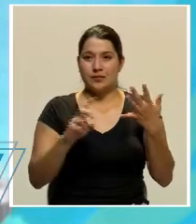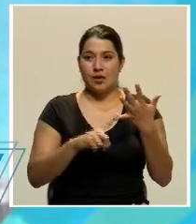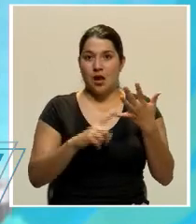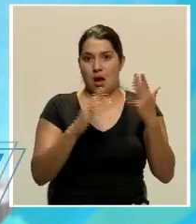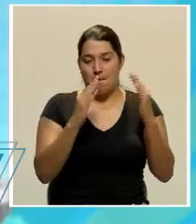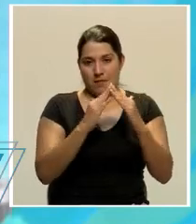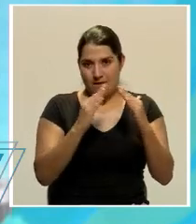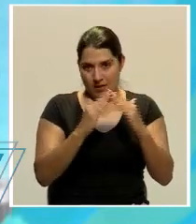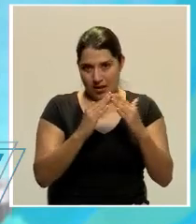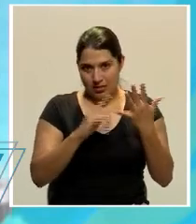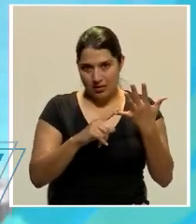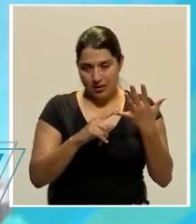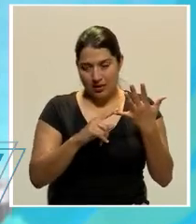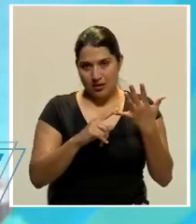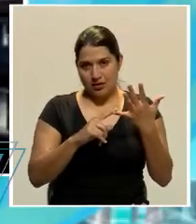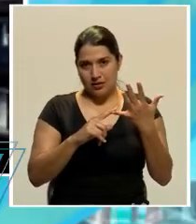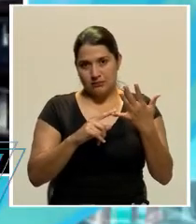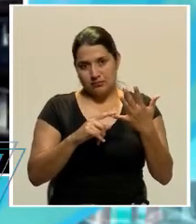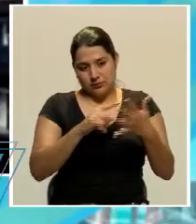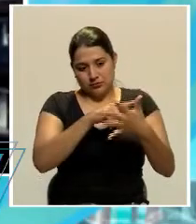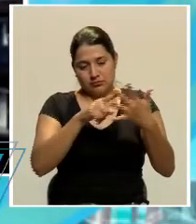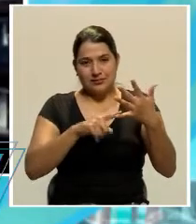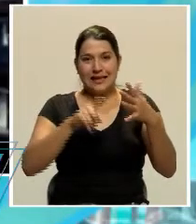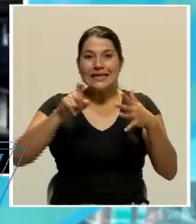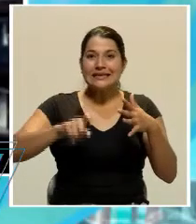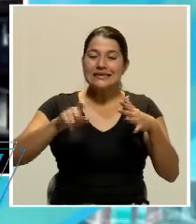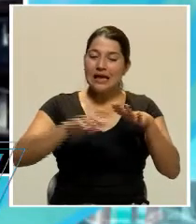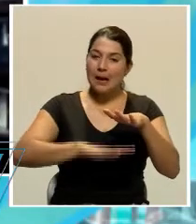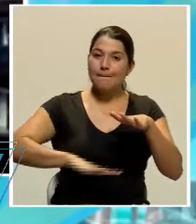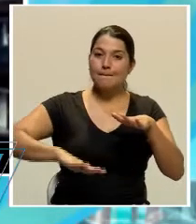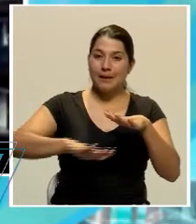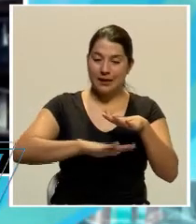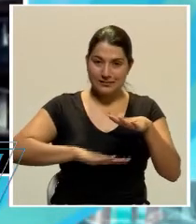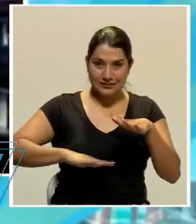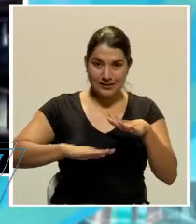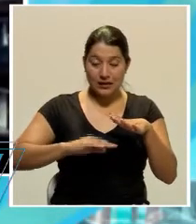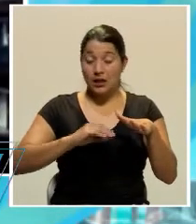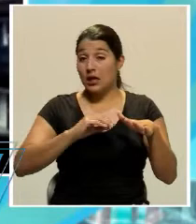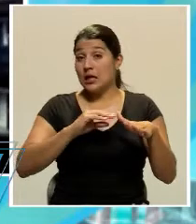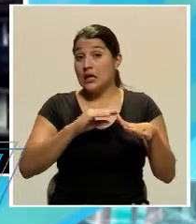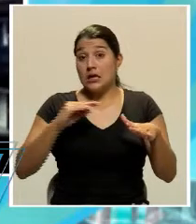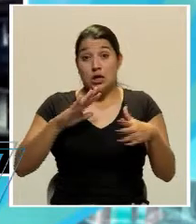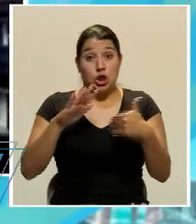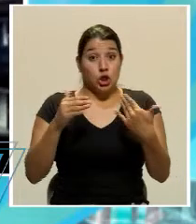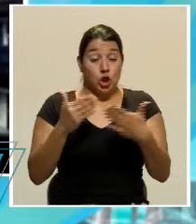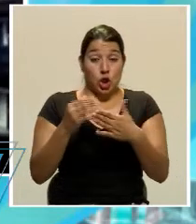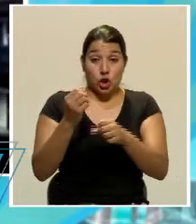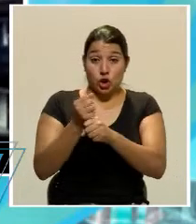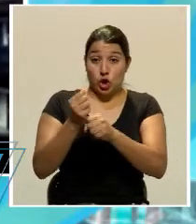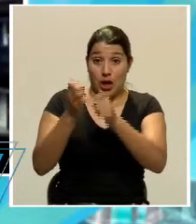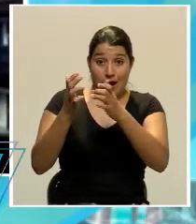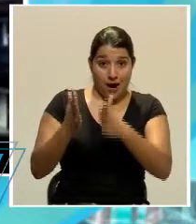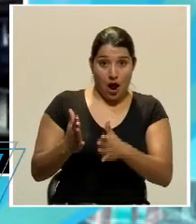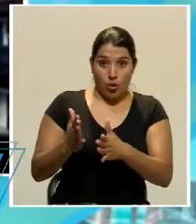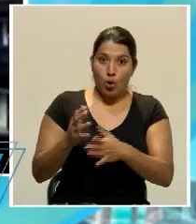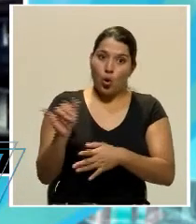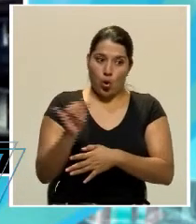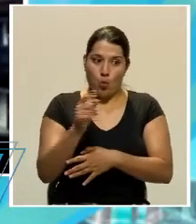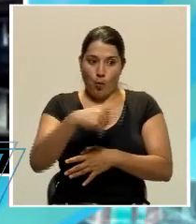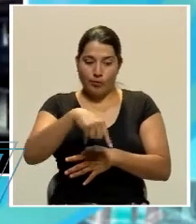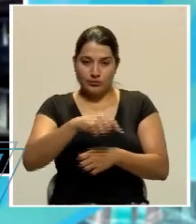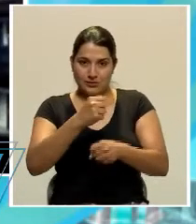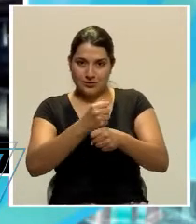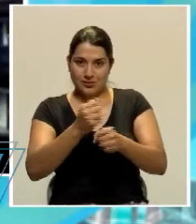la vivienda, y obviamente son necesidades básicas que todo trabajador, como los trabajadores del arte, tienen